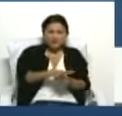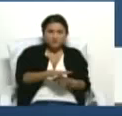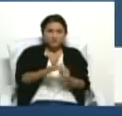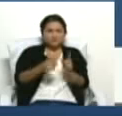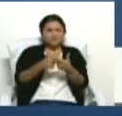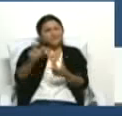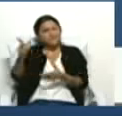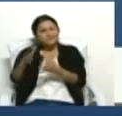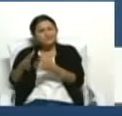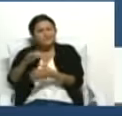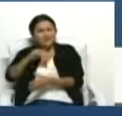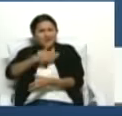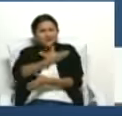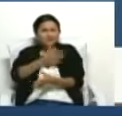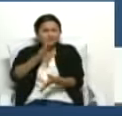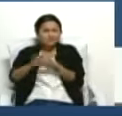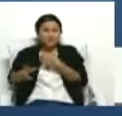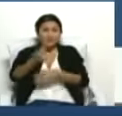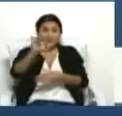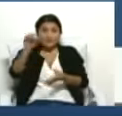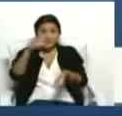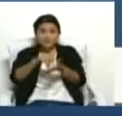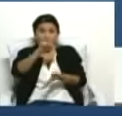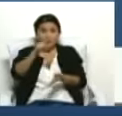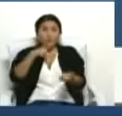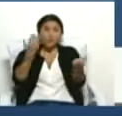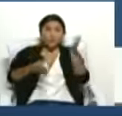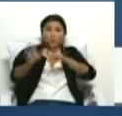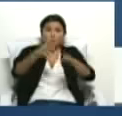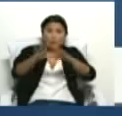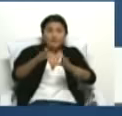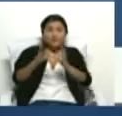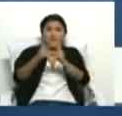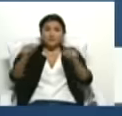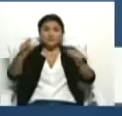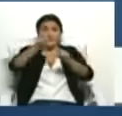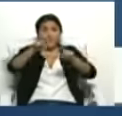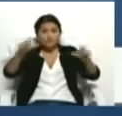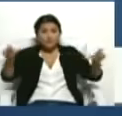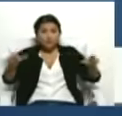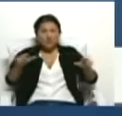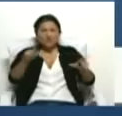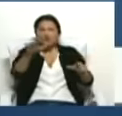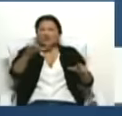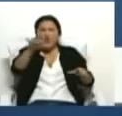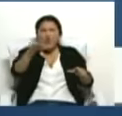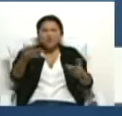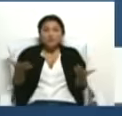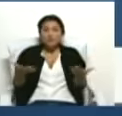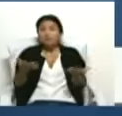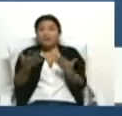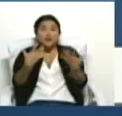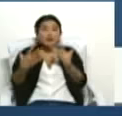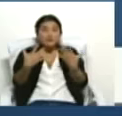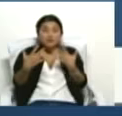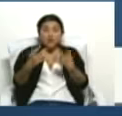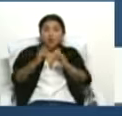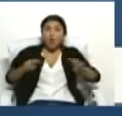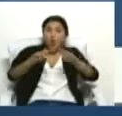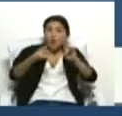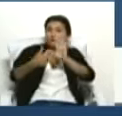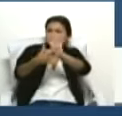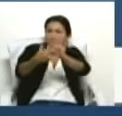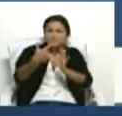qué es? 30.000 personas muertas, muchas de ellas desaparecidas. ¿Dónde están los pronunciamientos? ¿Dónde